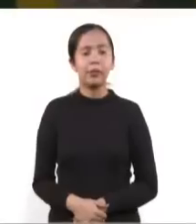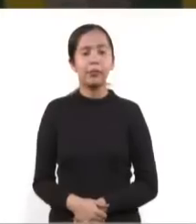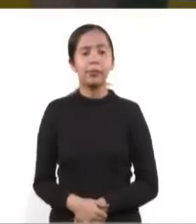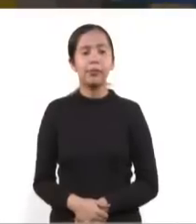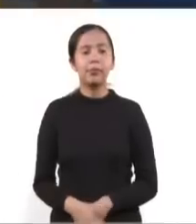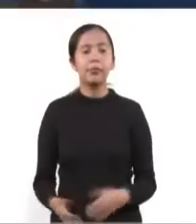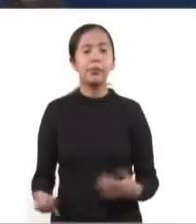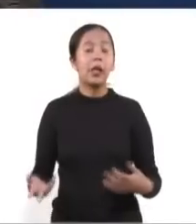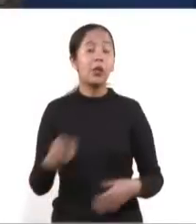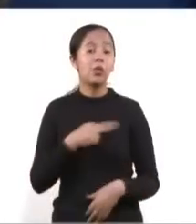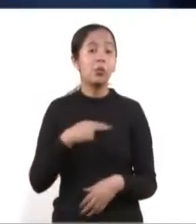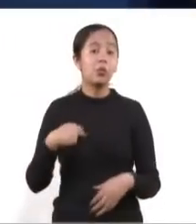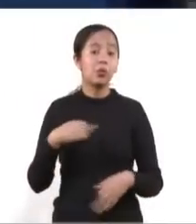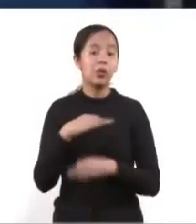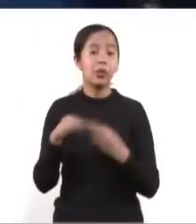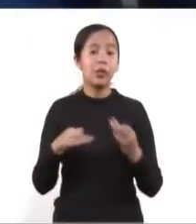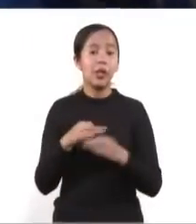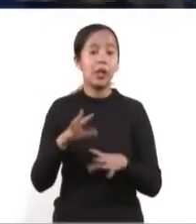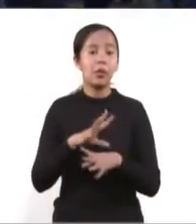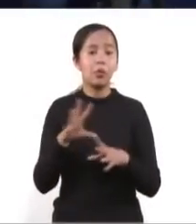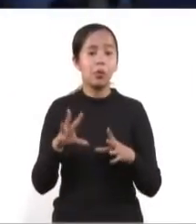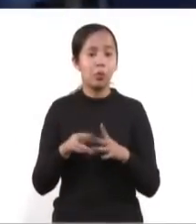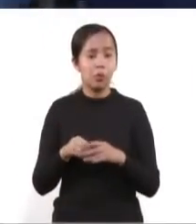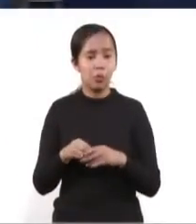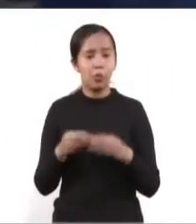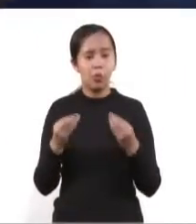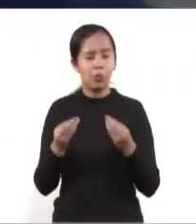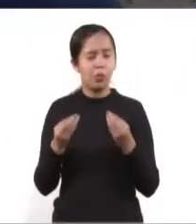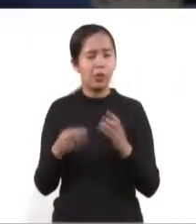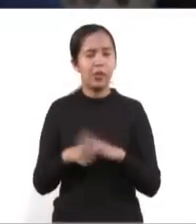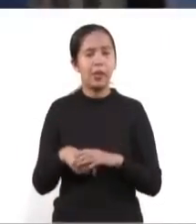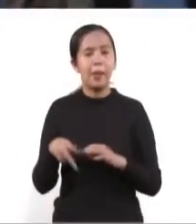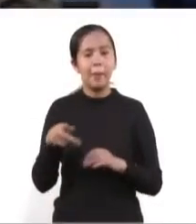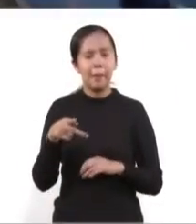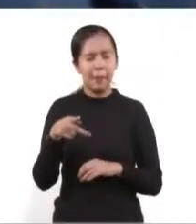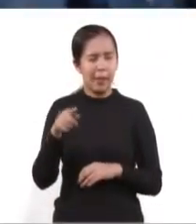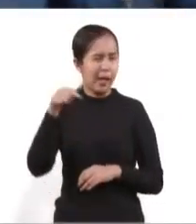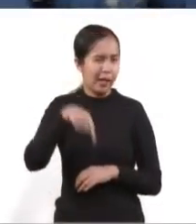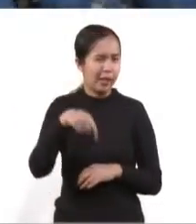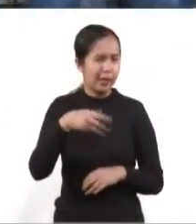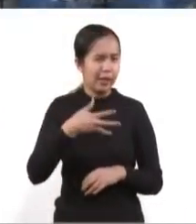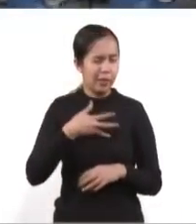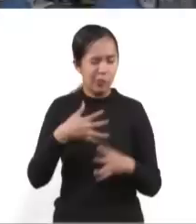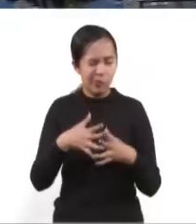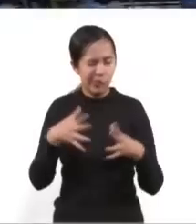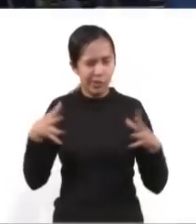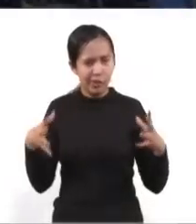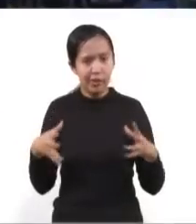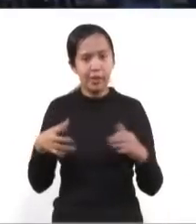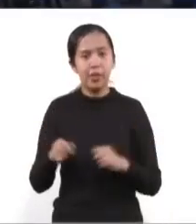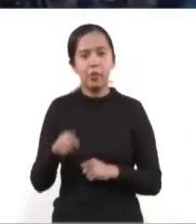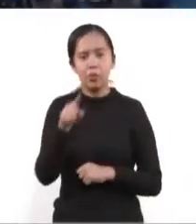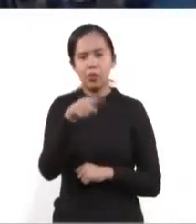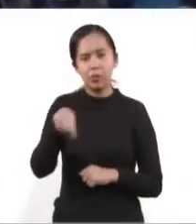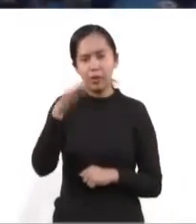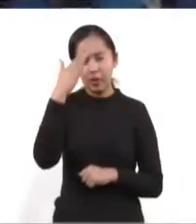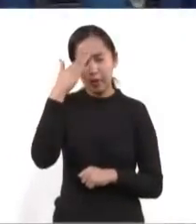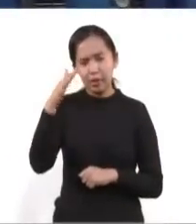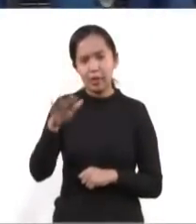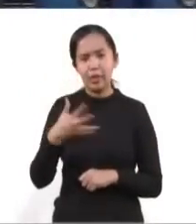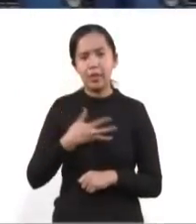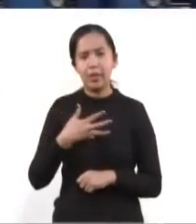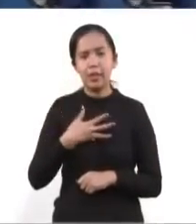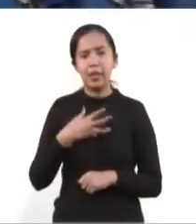Tenemos muchas, pero ninguna de 7 terminales. Esta es la más grande. Le comentaba que regularmente tenemos subestaciones, tenemos